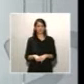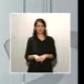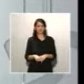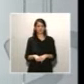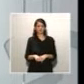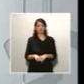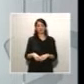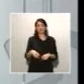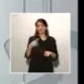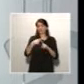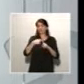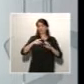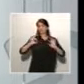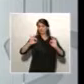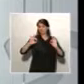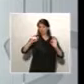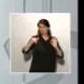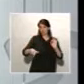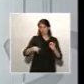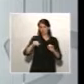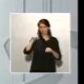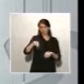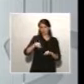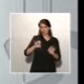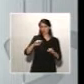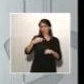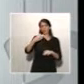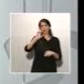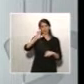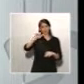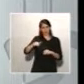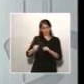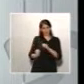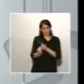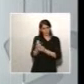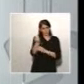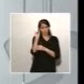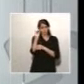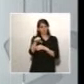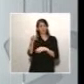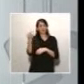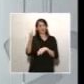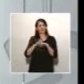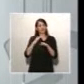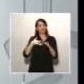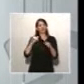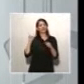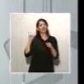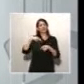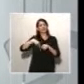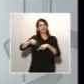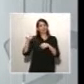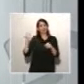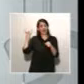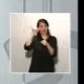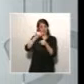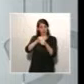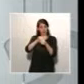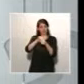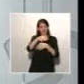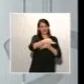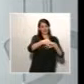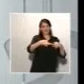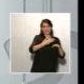hoy se ha publicado en el Boletín Oficial del Estado la adjudicación del servicio de transporte aéreo entre las Islas Baleares,